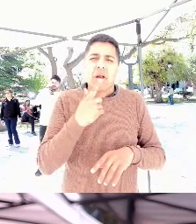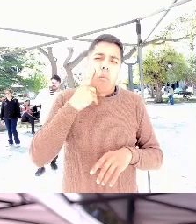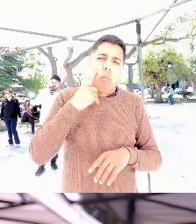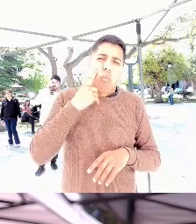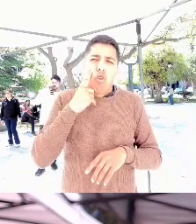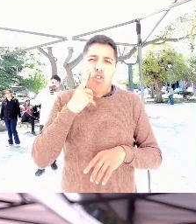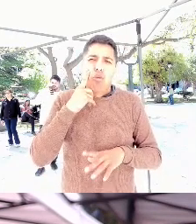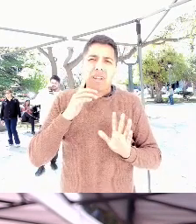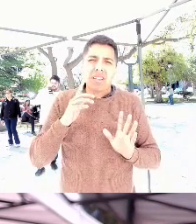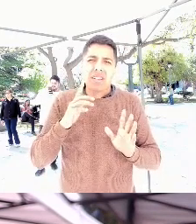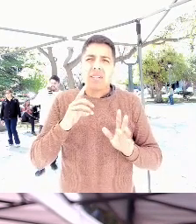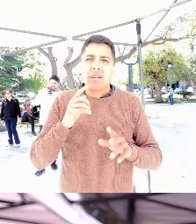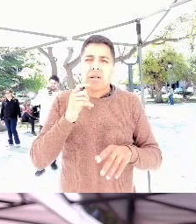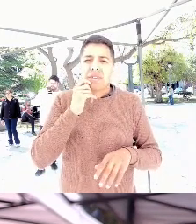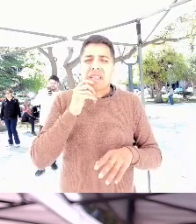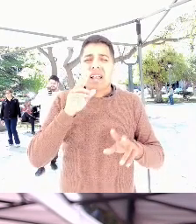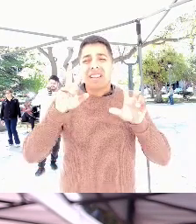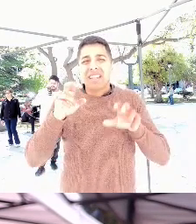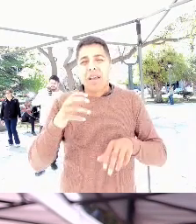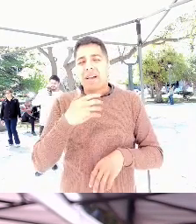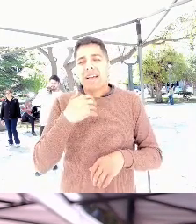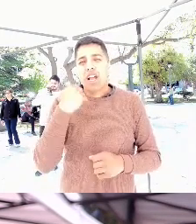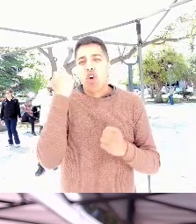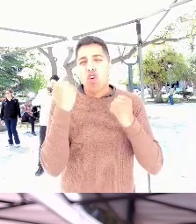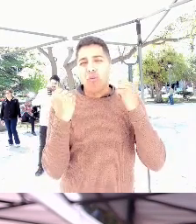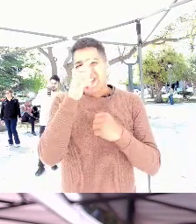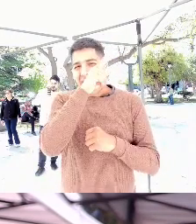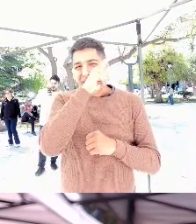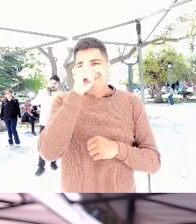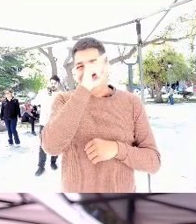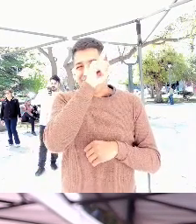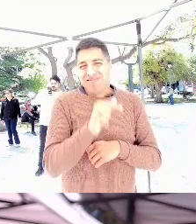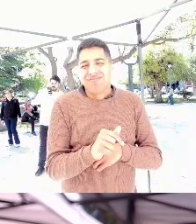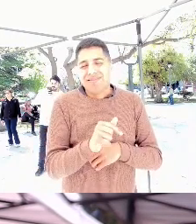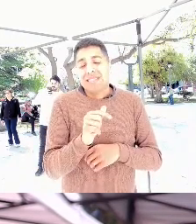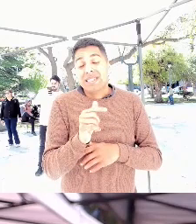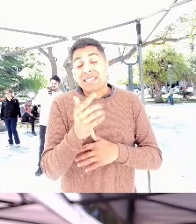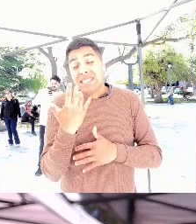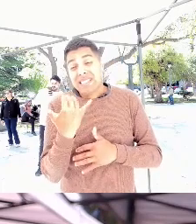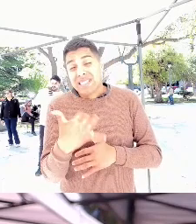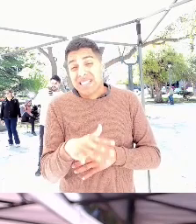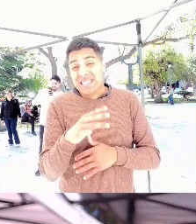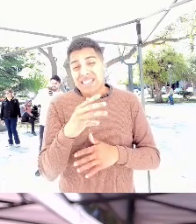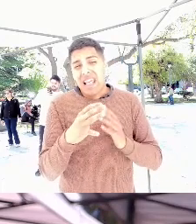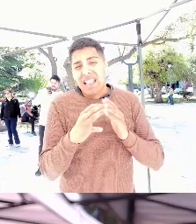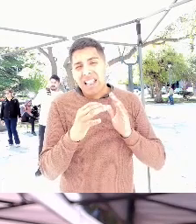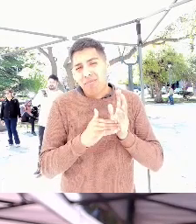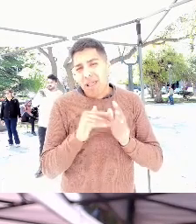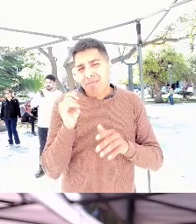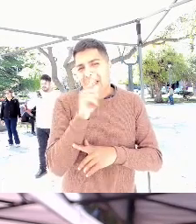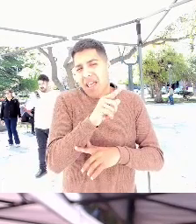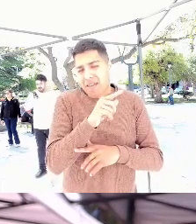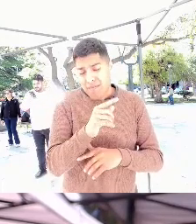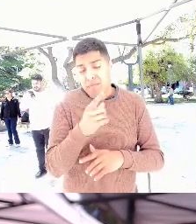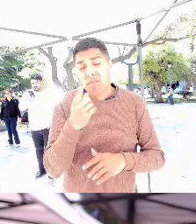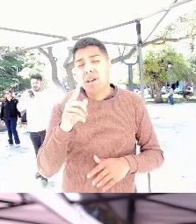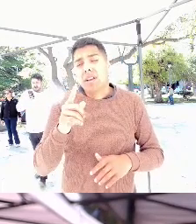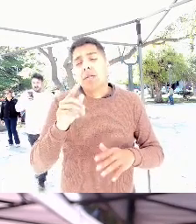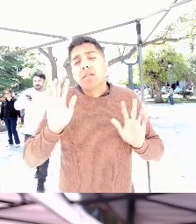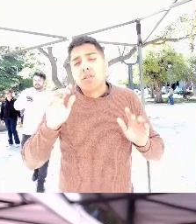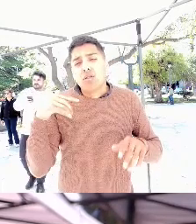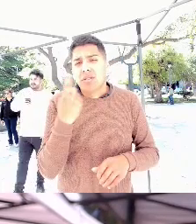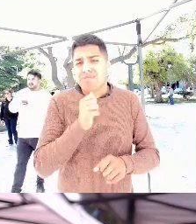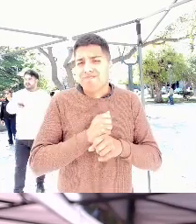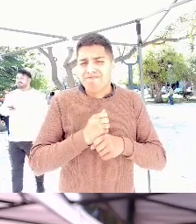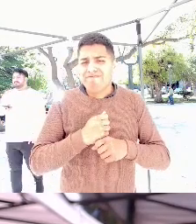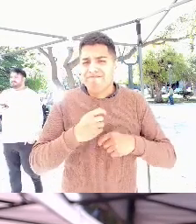en comparación a la macroeconomía, sí, pero es importante llevarlo adelante. Y a su vez también